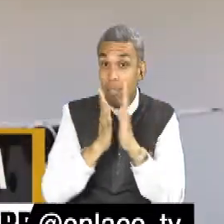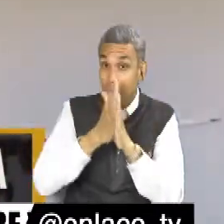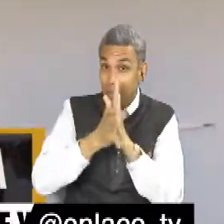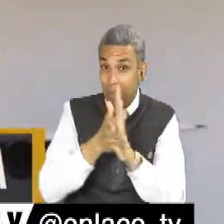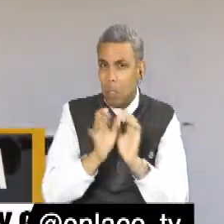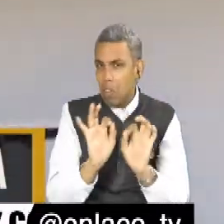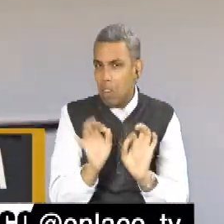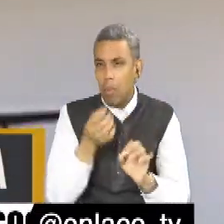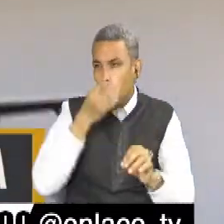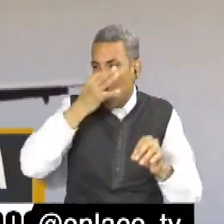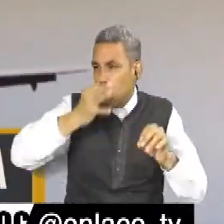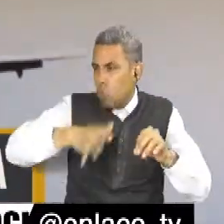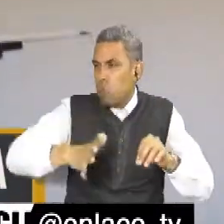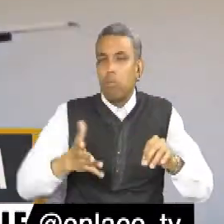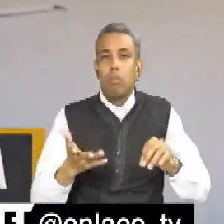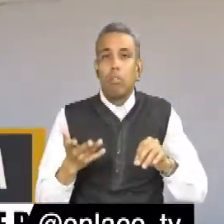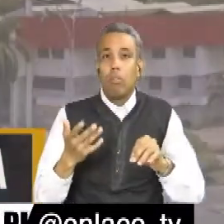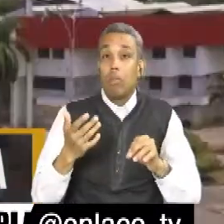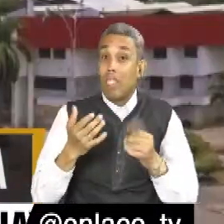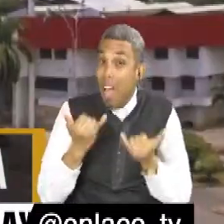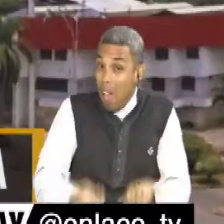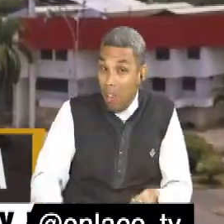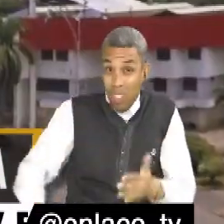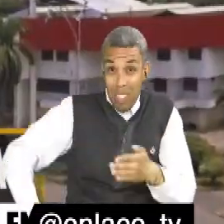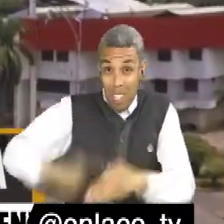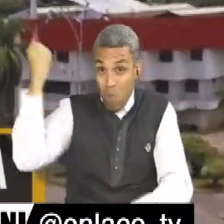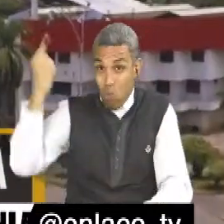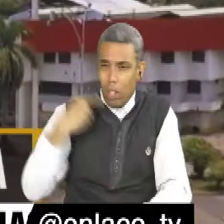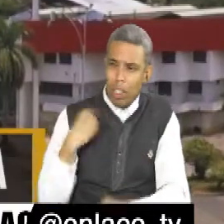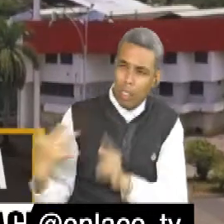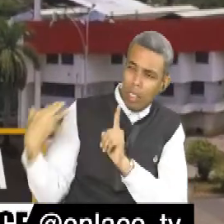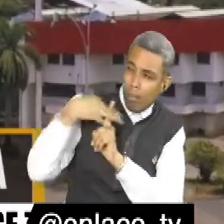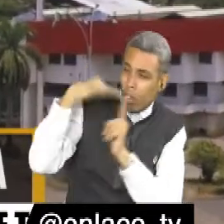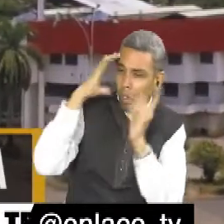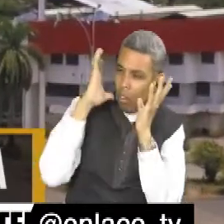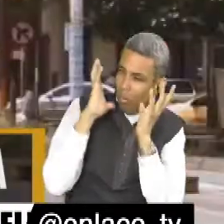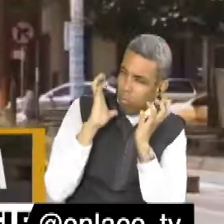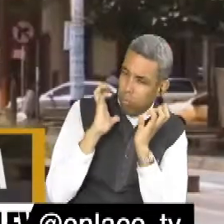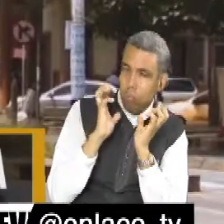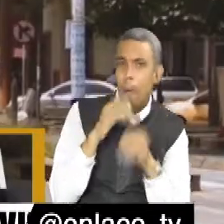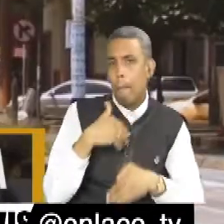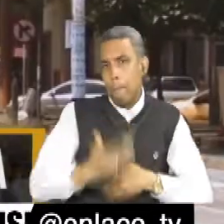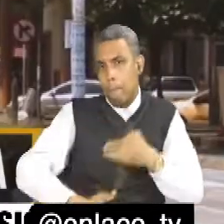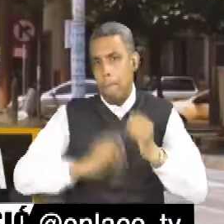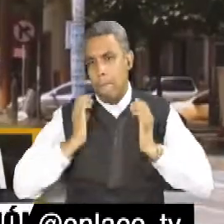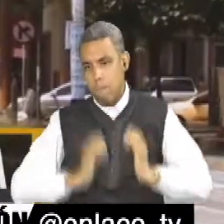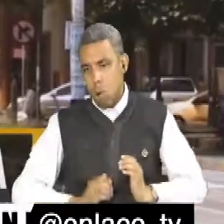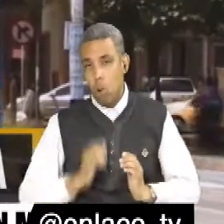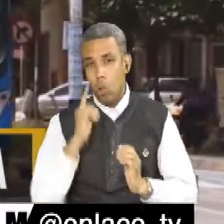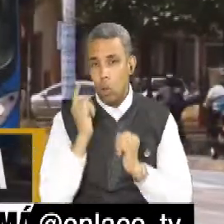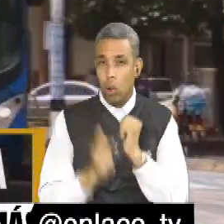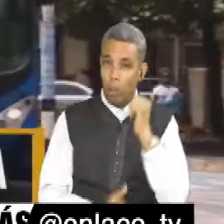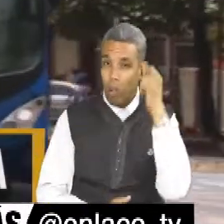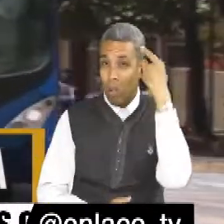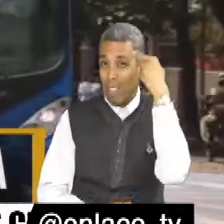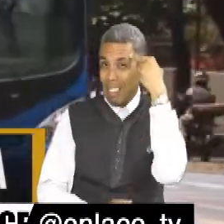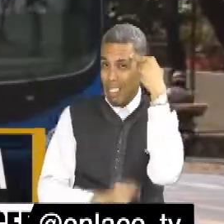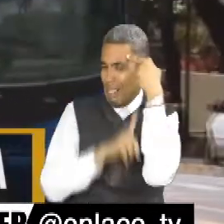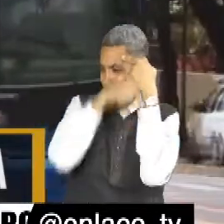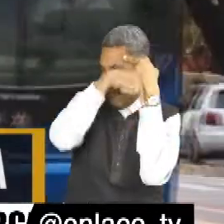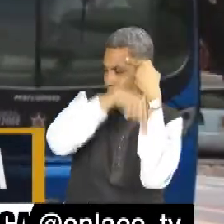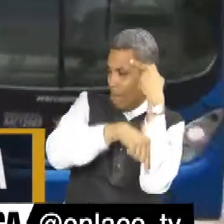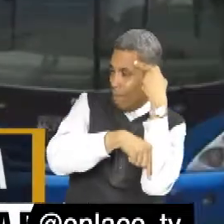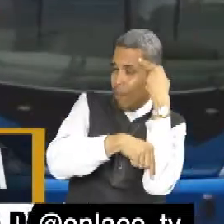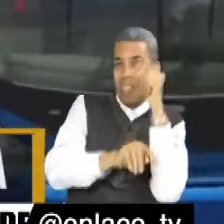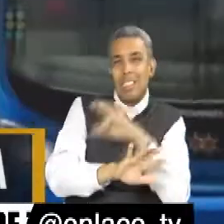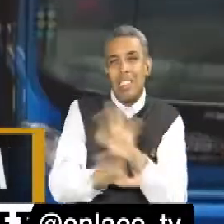contaminantes, sus efectos son inmediatos y su acumulación provoca un deterioro físico, psíquico y social evidente. Es por ello que